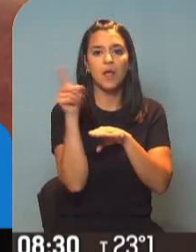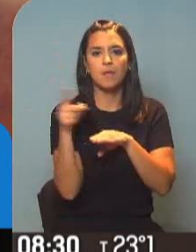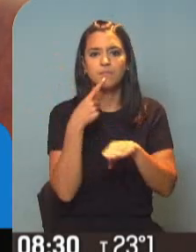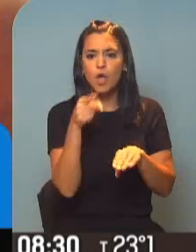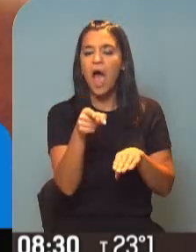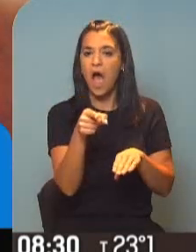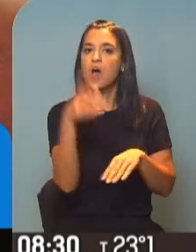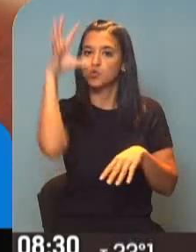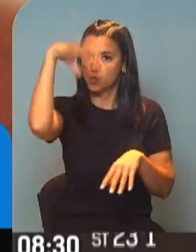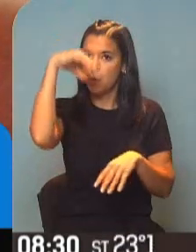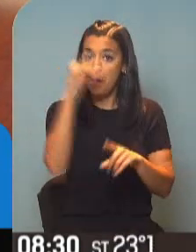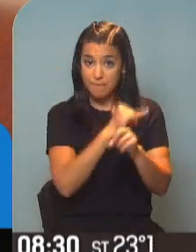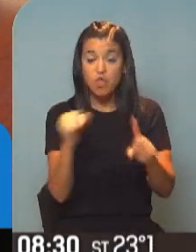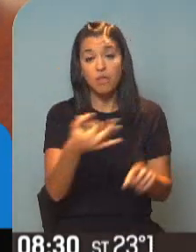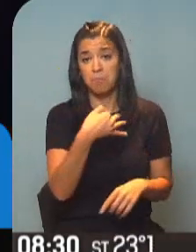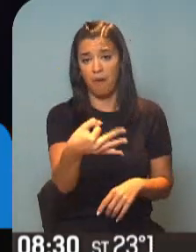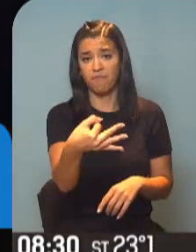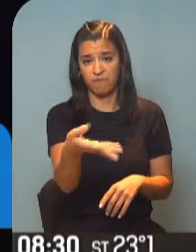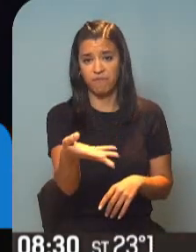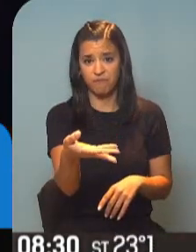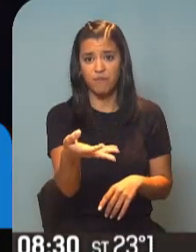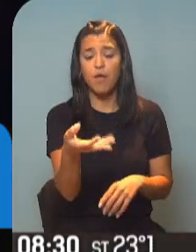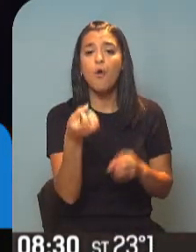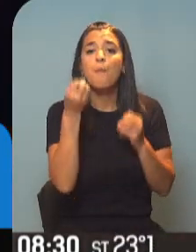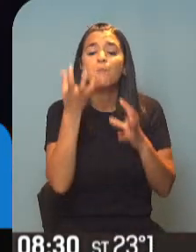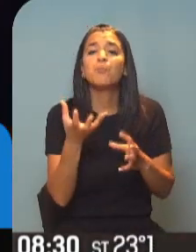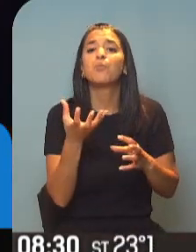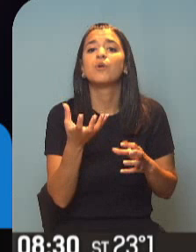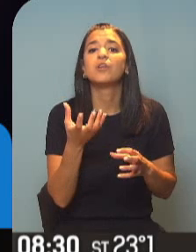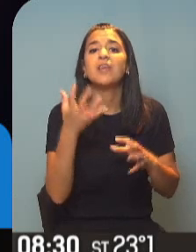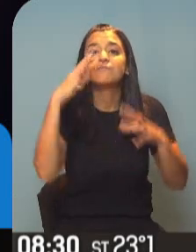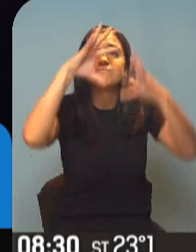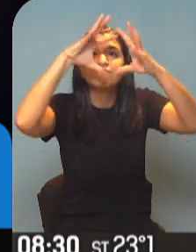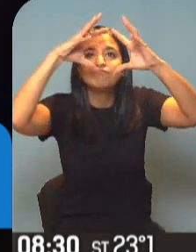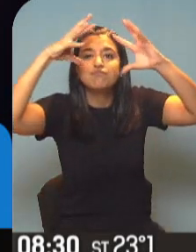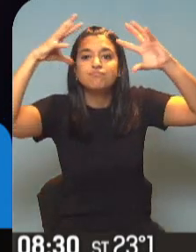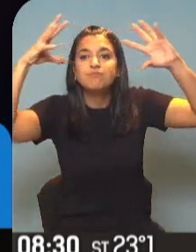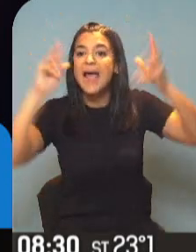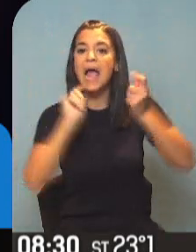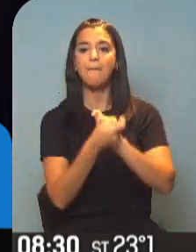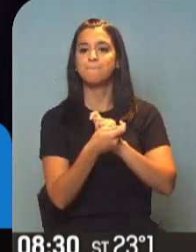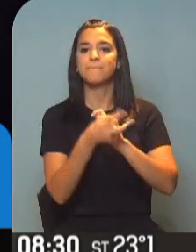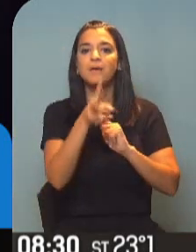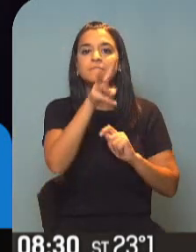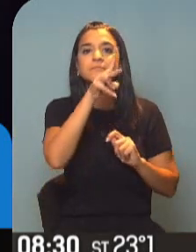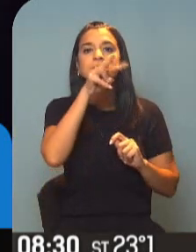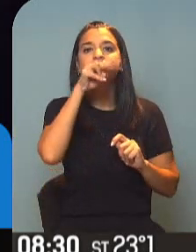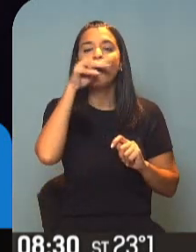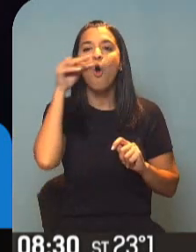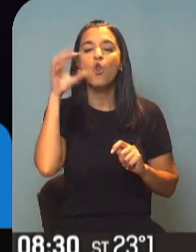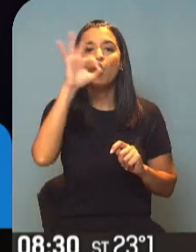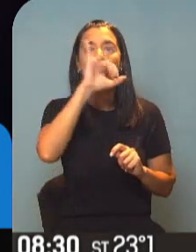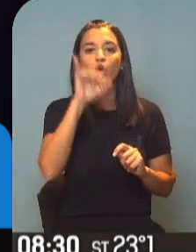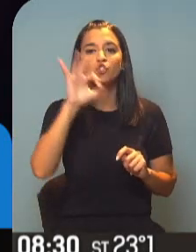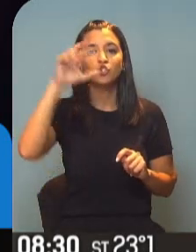llueve al mediodía y llueve porque en la atmósfera cambio así con el olor a ozono el olor a